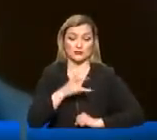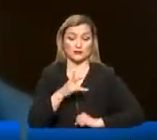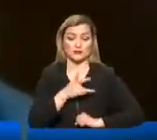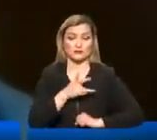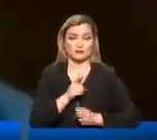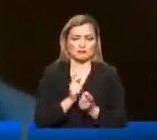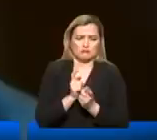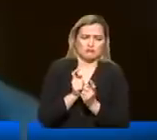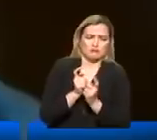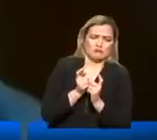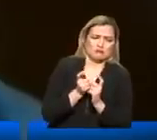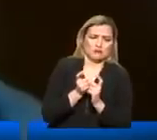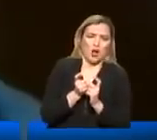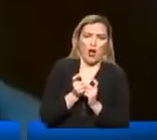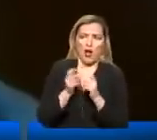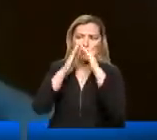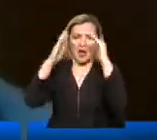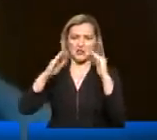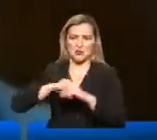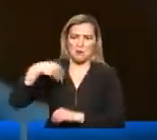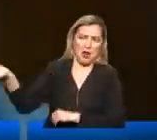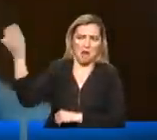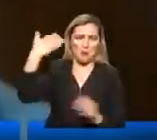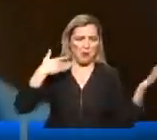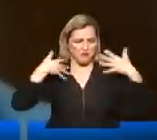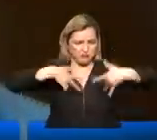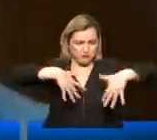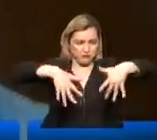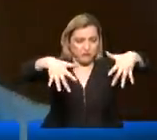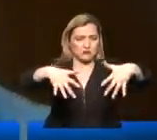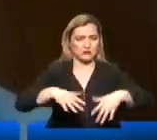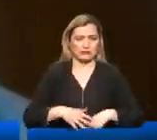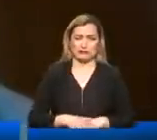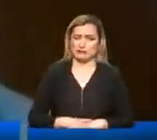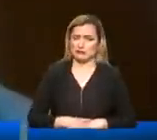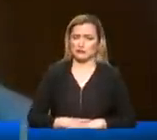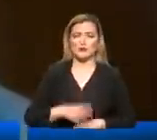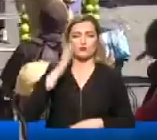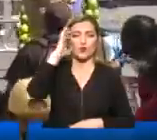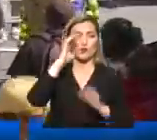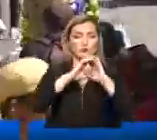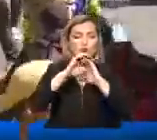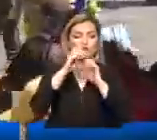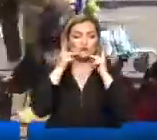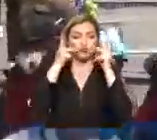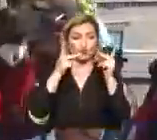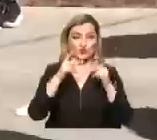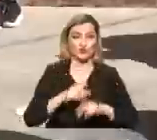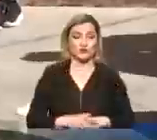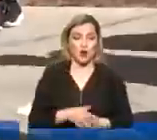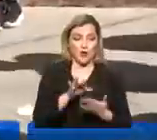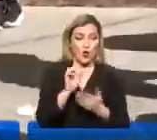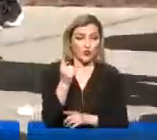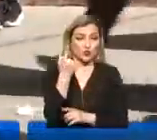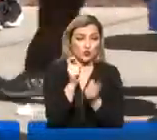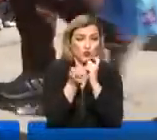este tránsito significó abrir la puerta para que todos salgan. Y lo otro que sí nos preocupa es el transporte público. Pero no será el único cantón